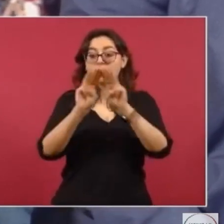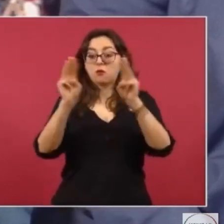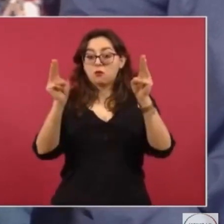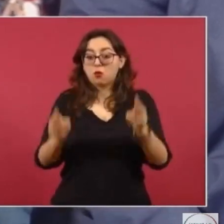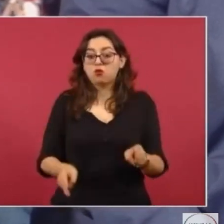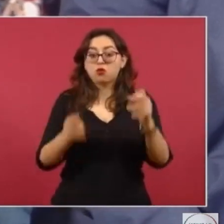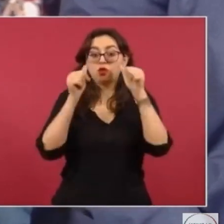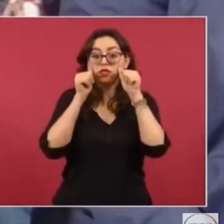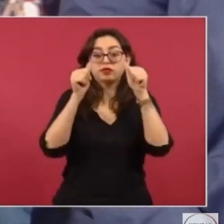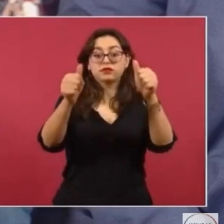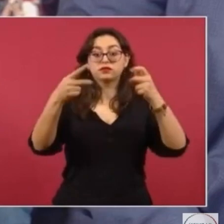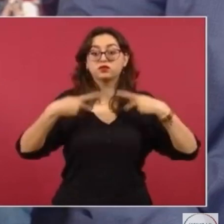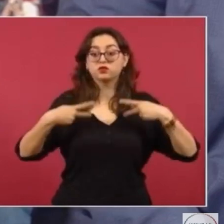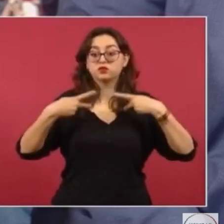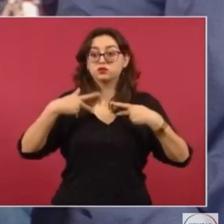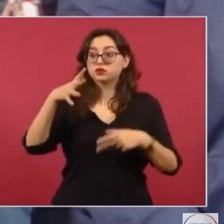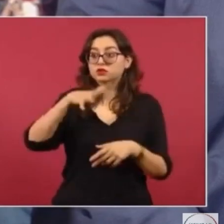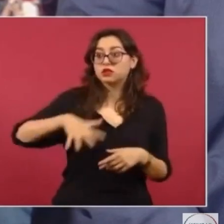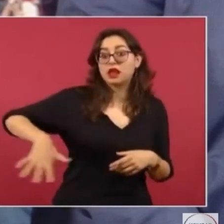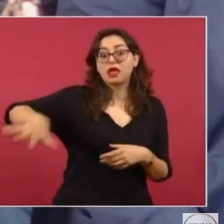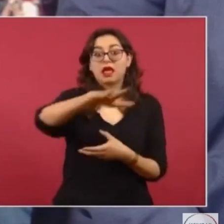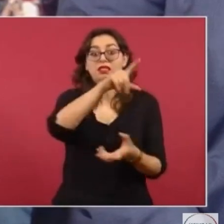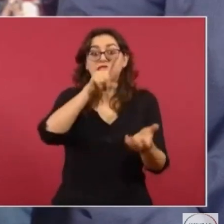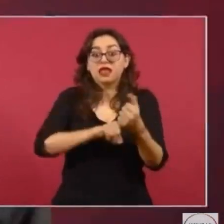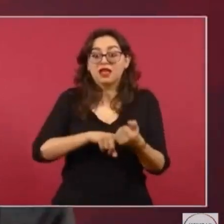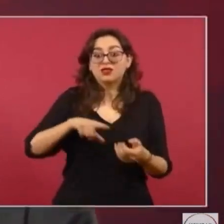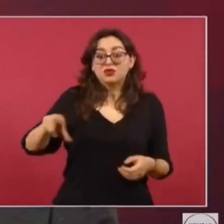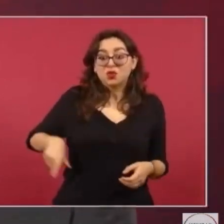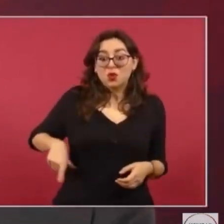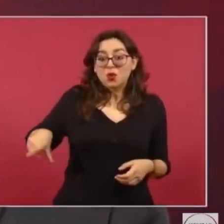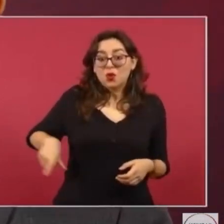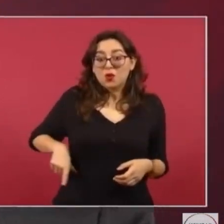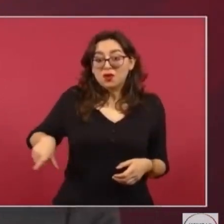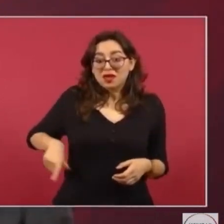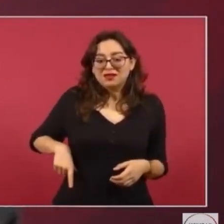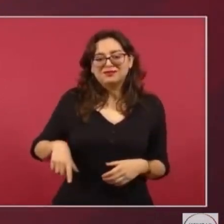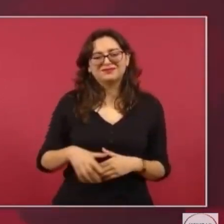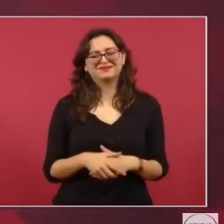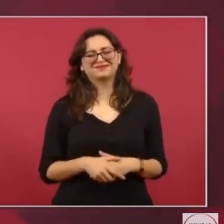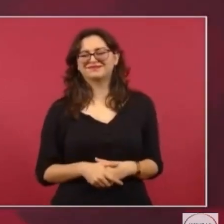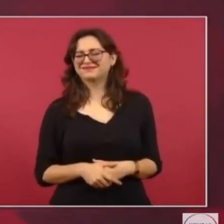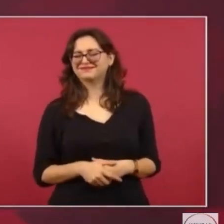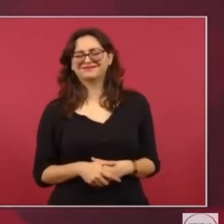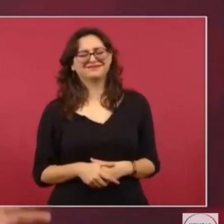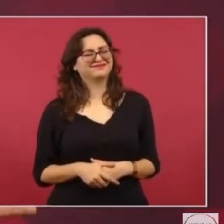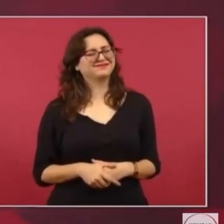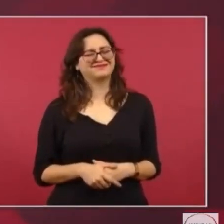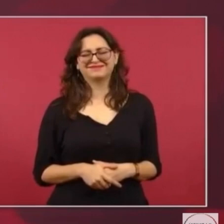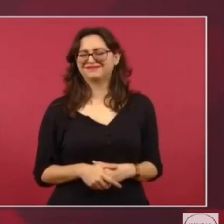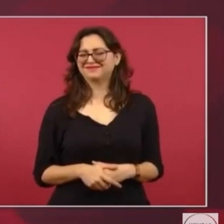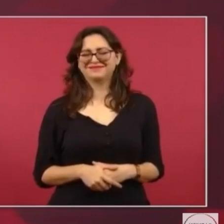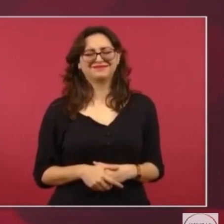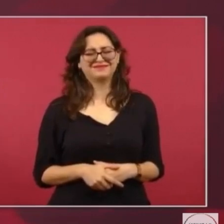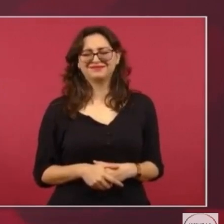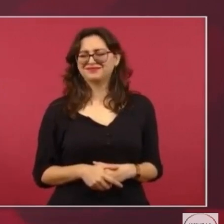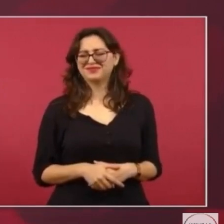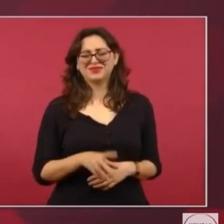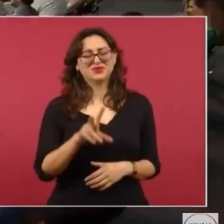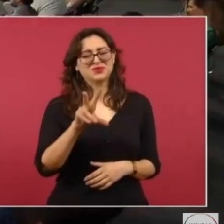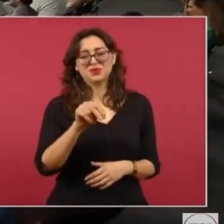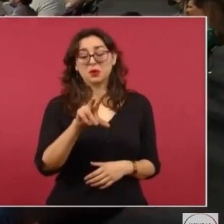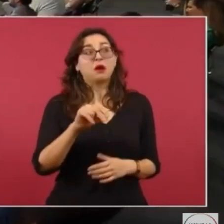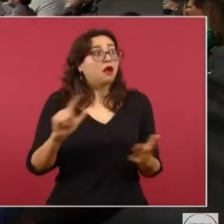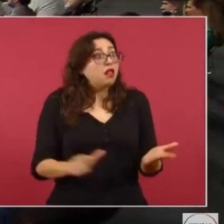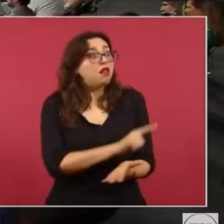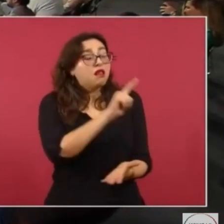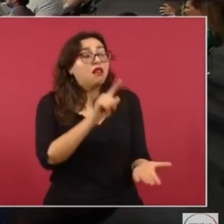a estar dentro de oficinas gubernamentales. No, va a estar. Es una propuesta que se plantea. Está en la